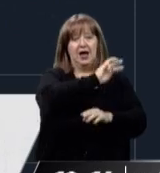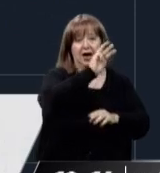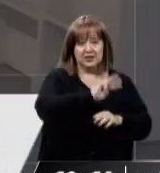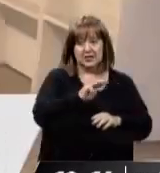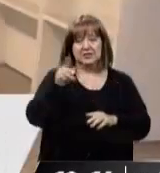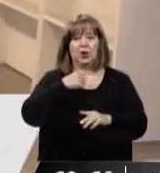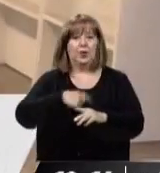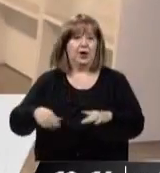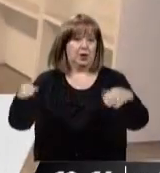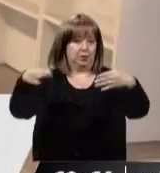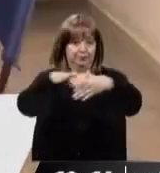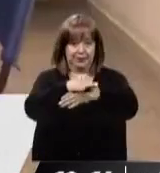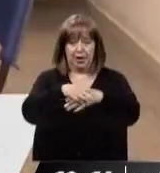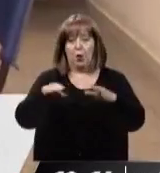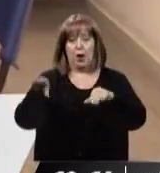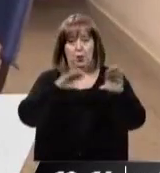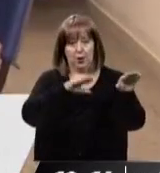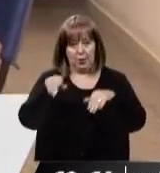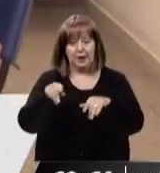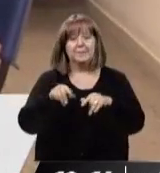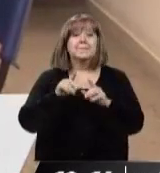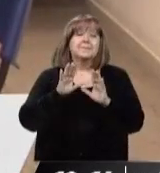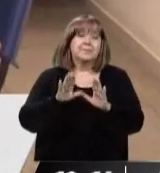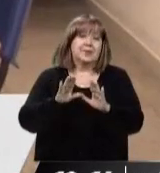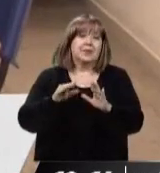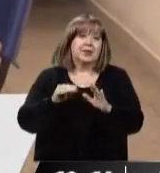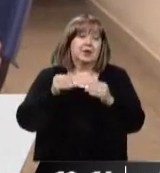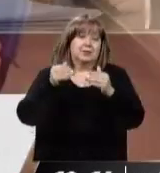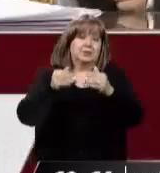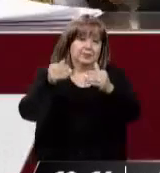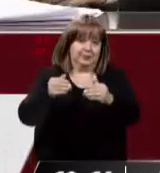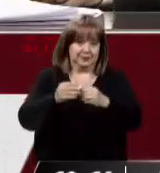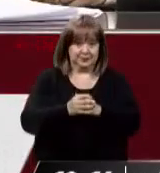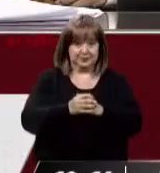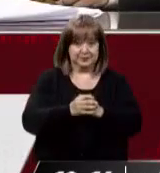noviembre y diciembre. Todo eso hay que documentarlo y quedará, por supuesto, a partir de esa fecha.